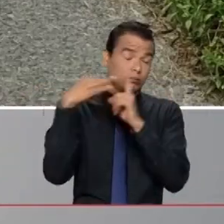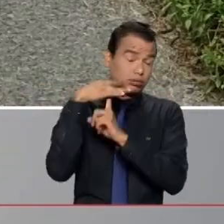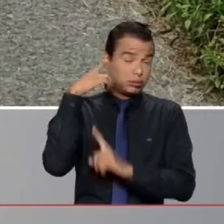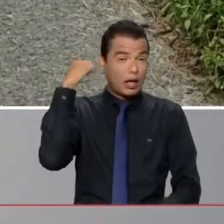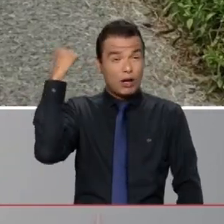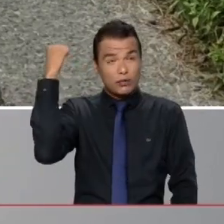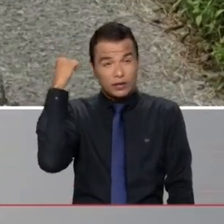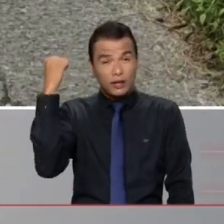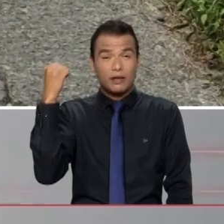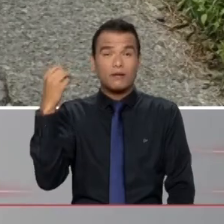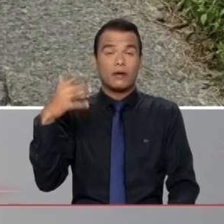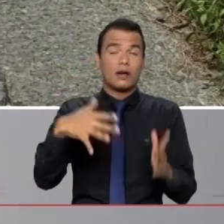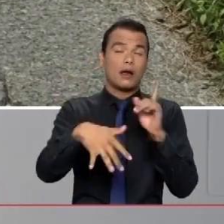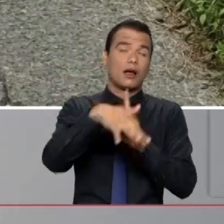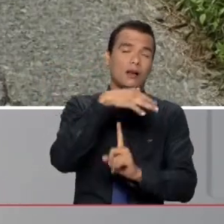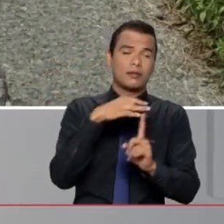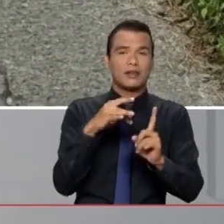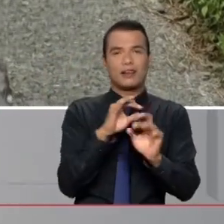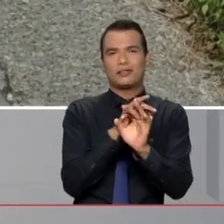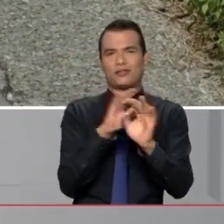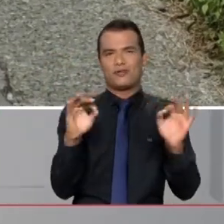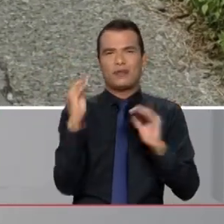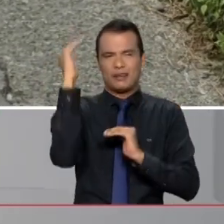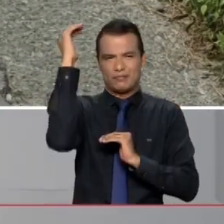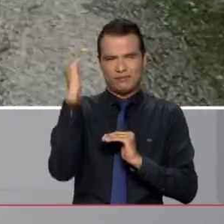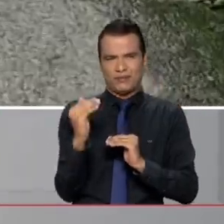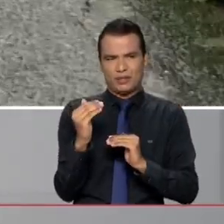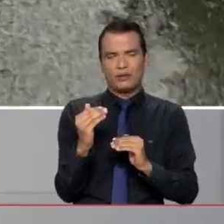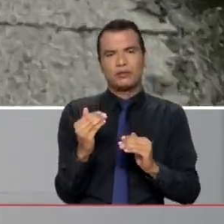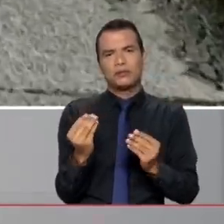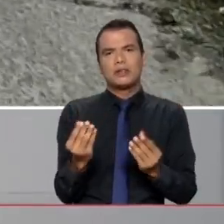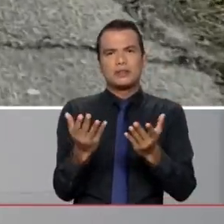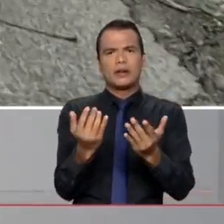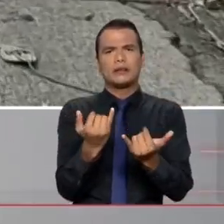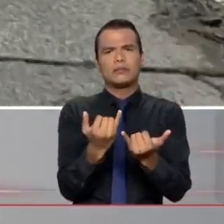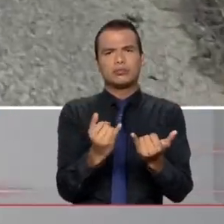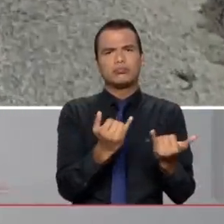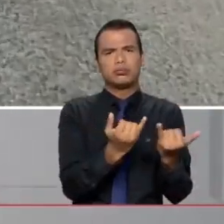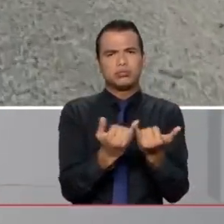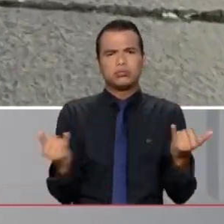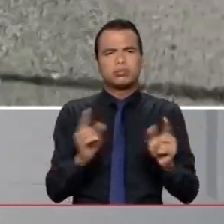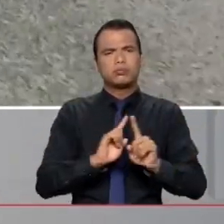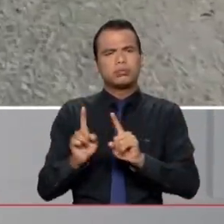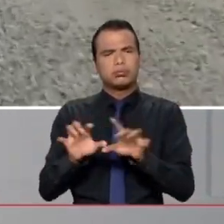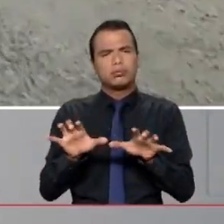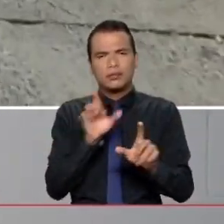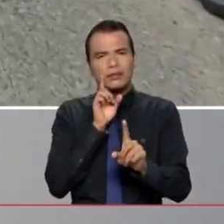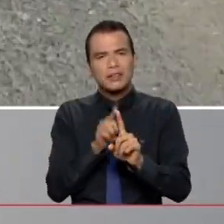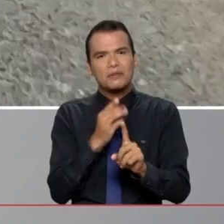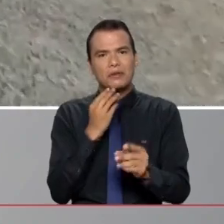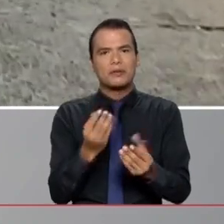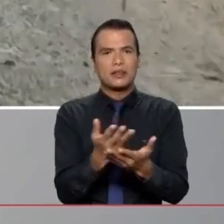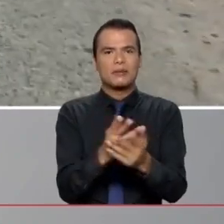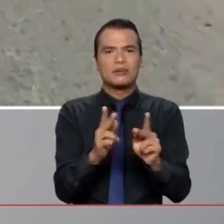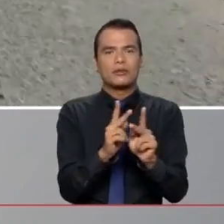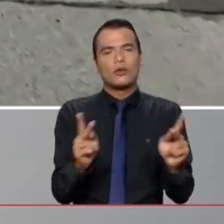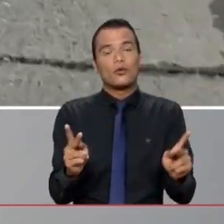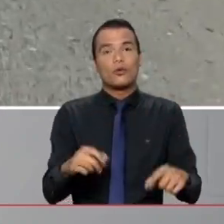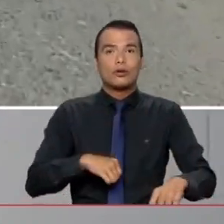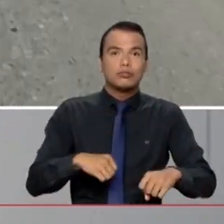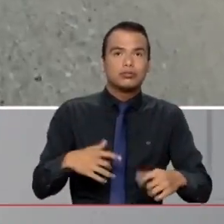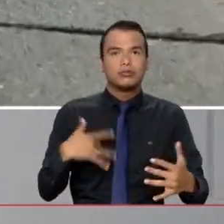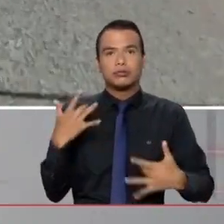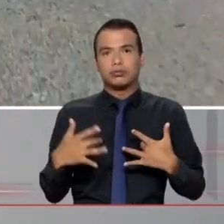Habrá eventos deportivos y culturales para hacer más llevadera esta jornada. Cristian Cuesta, buen día, muéstranos por favor el panorama de las vías a esta hora